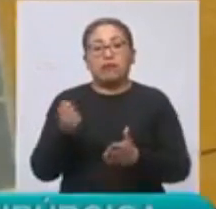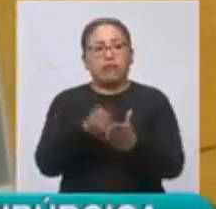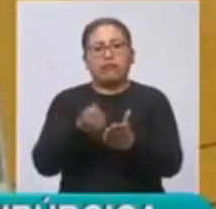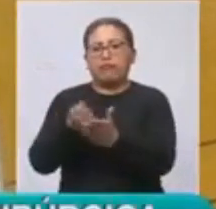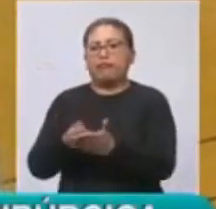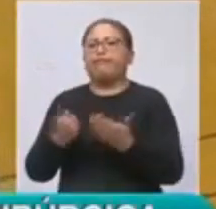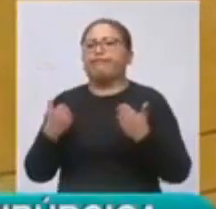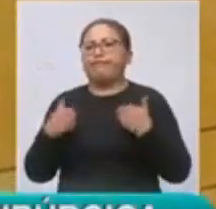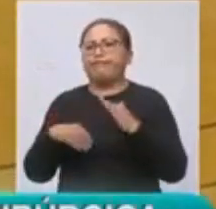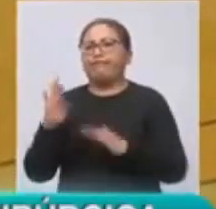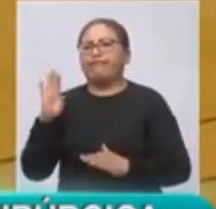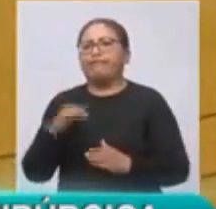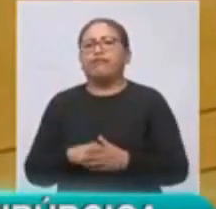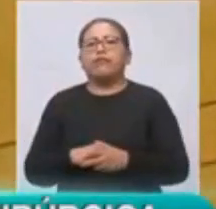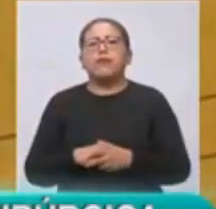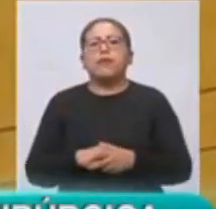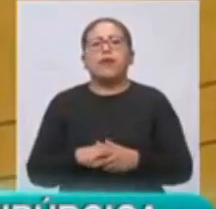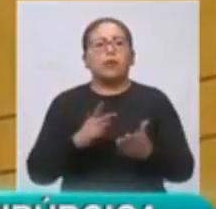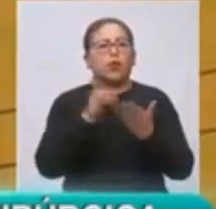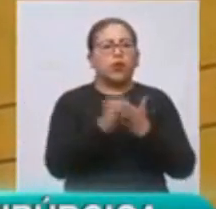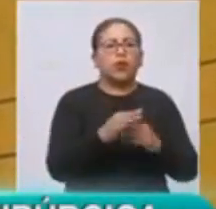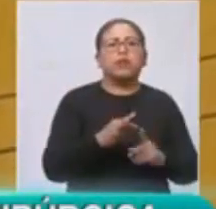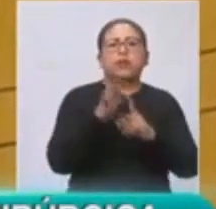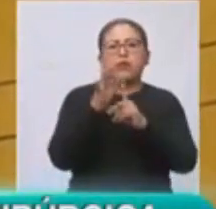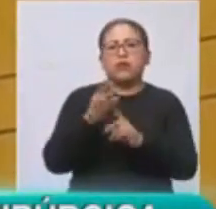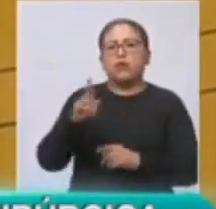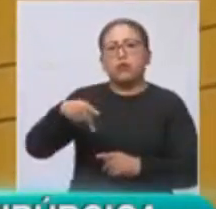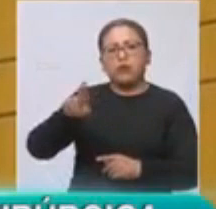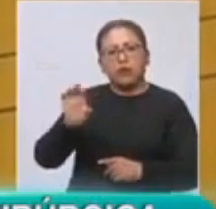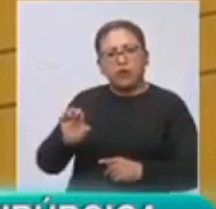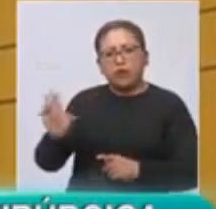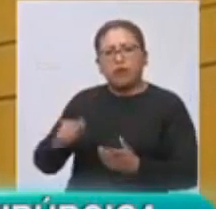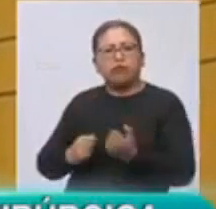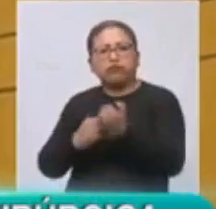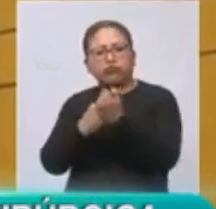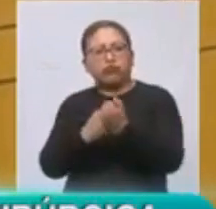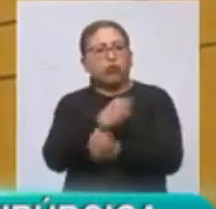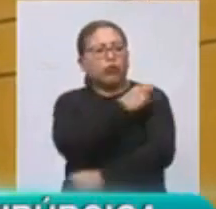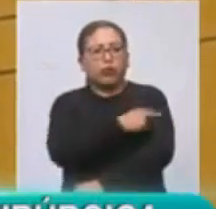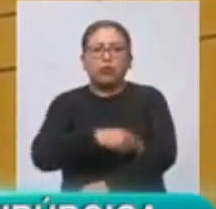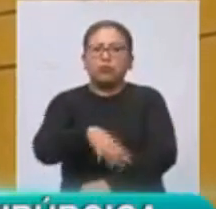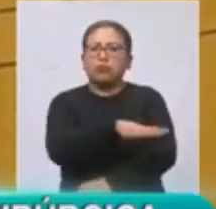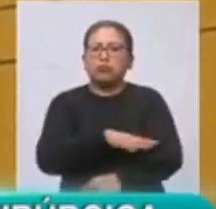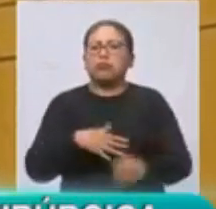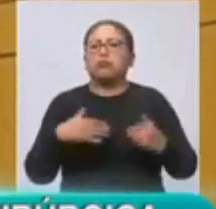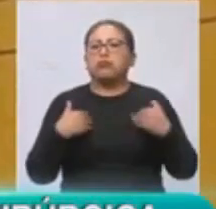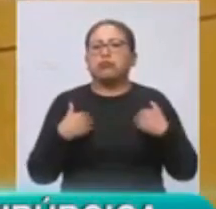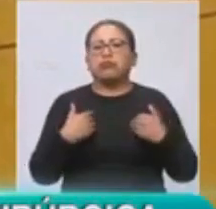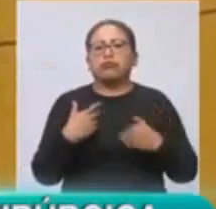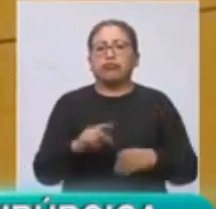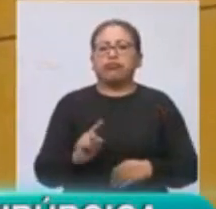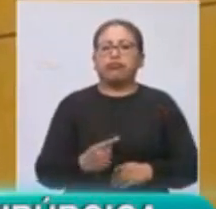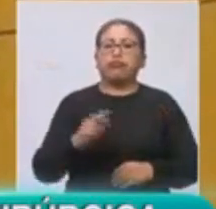bolivianos mediante la unidad de proyectos especiales. Y este hospital cuenta con dos plantas, la